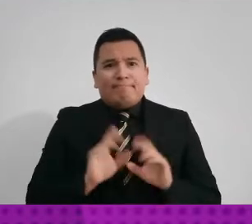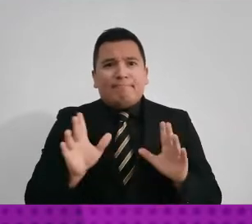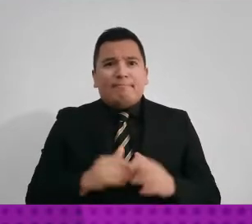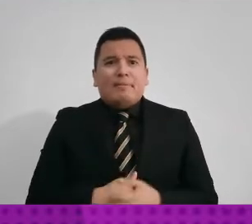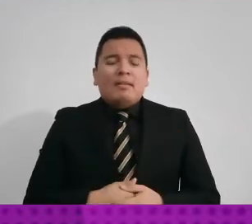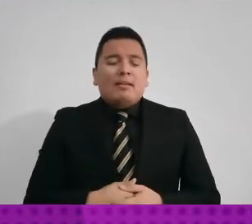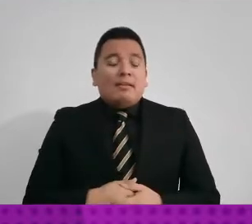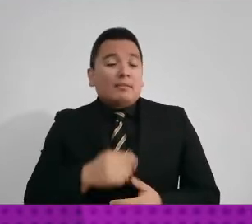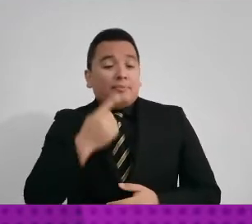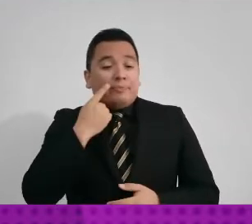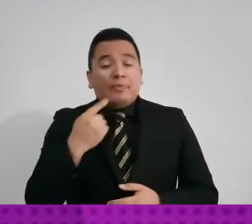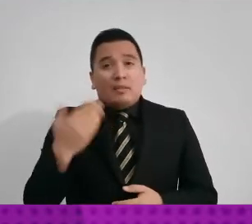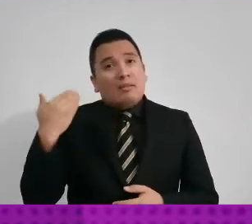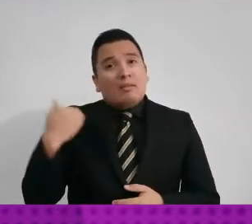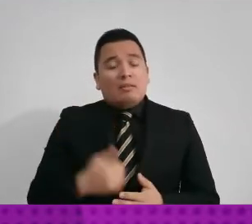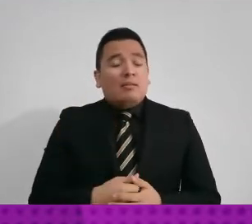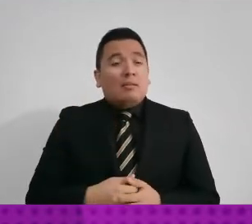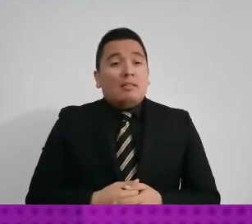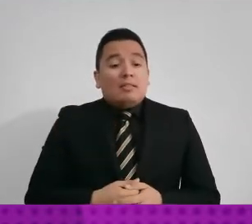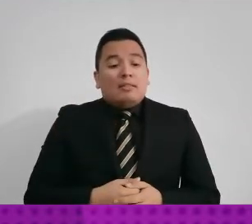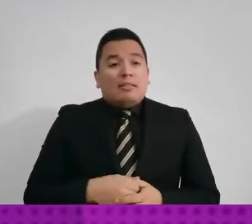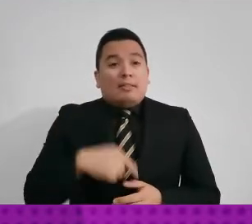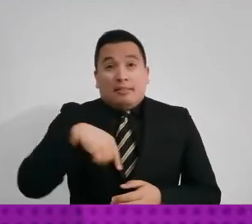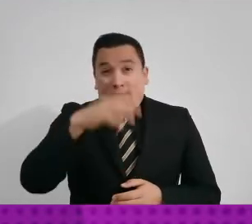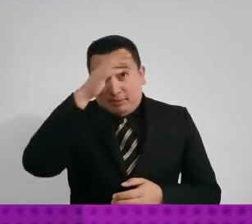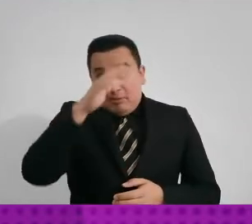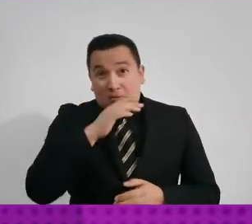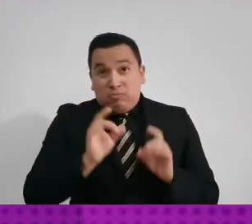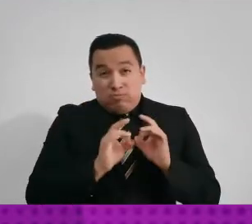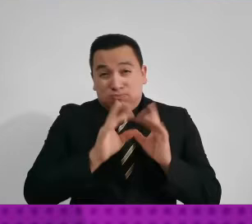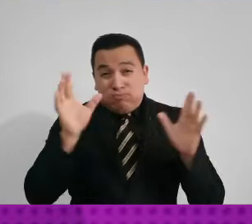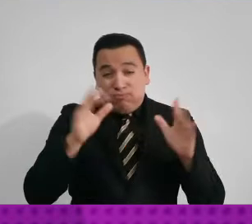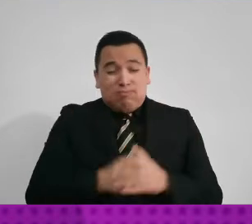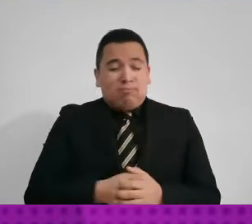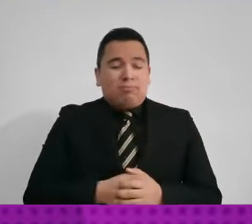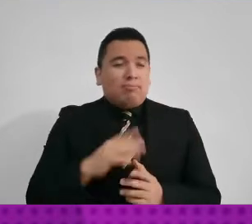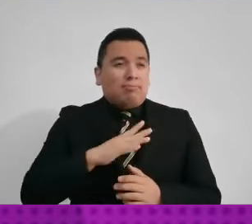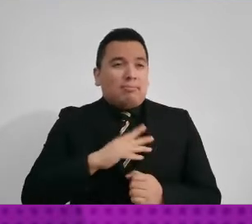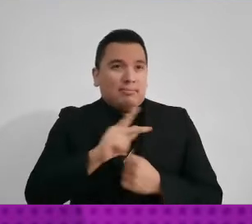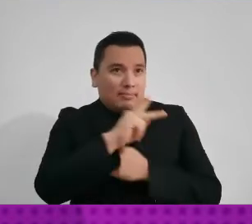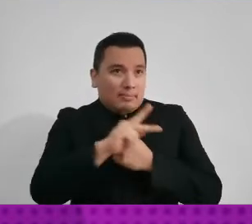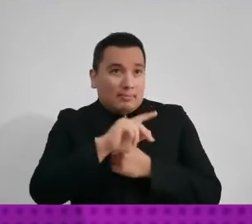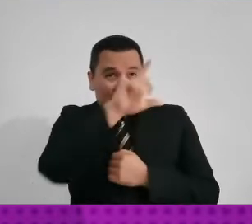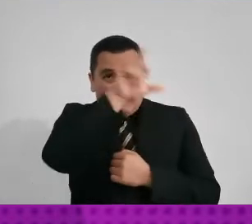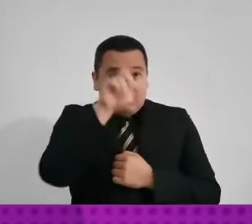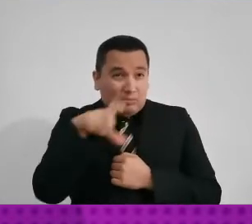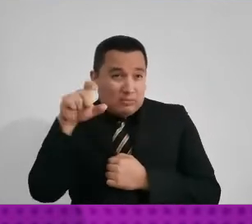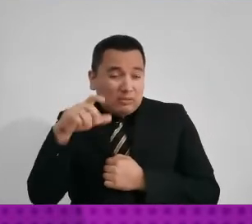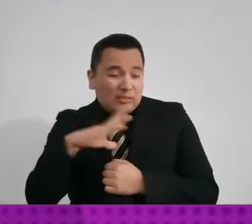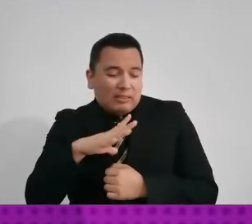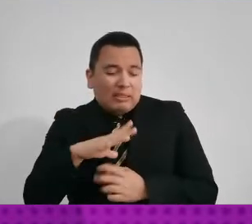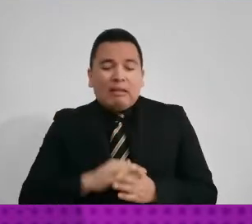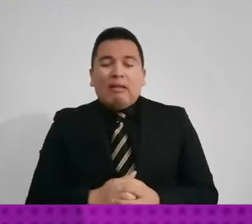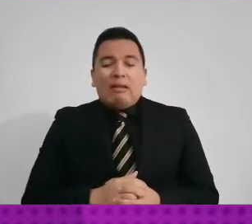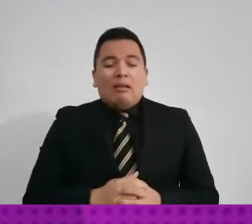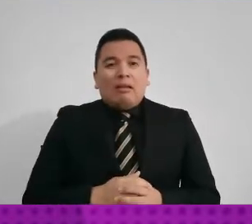efectivamente, Guillermo. Dadas las circunstancias, bueno, pues le tocó a Coahuila ser el primer estado de la República en nuestro país que fue a